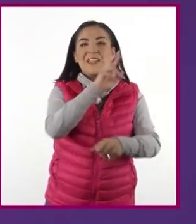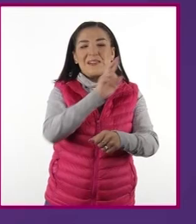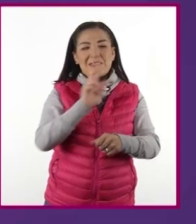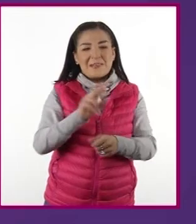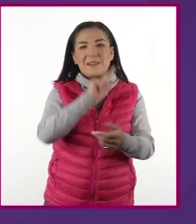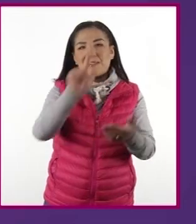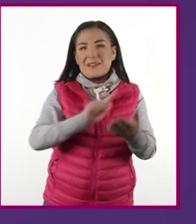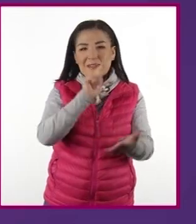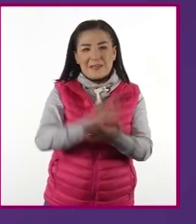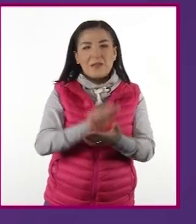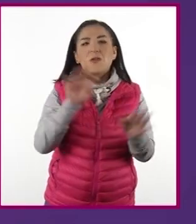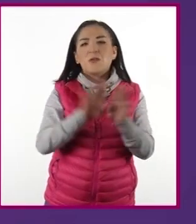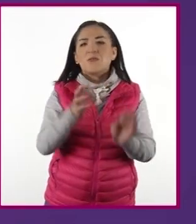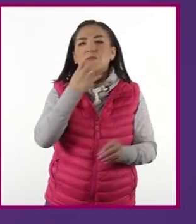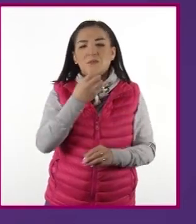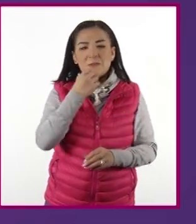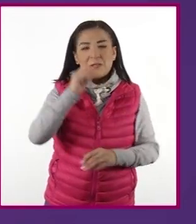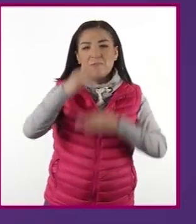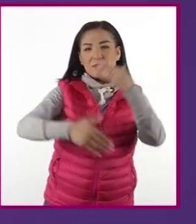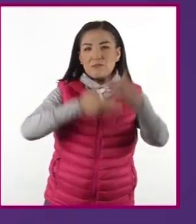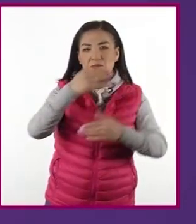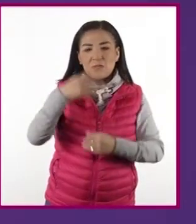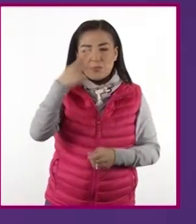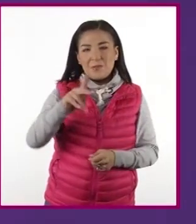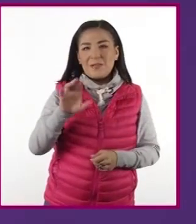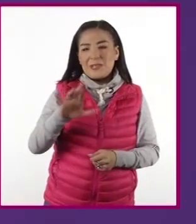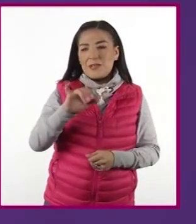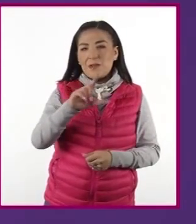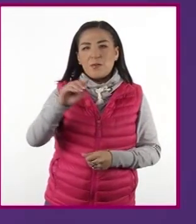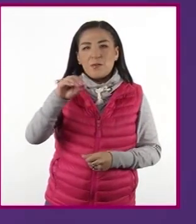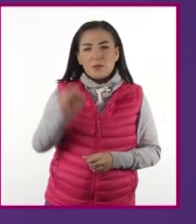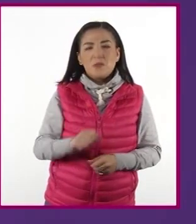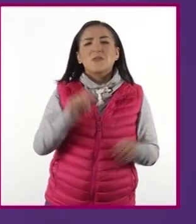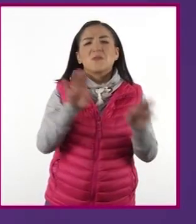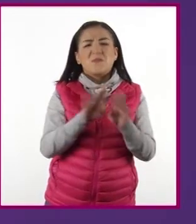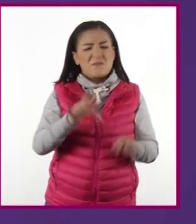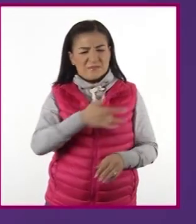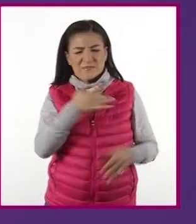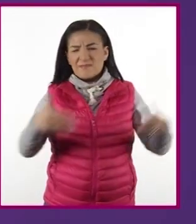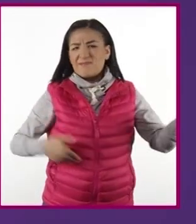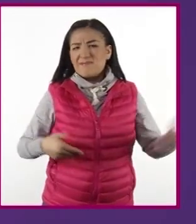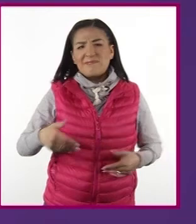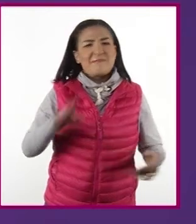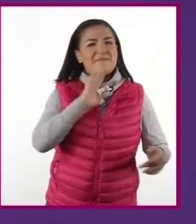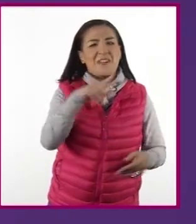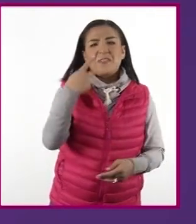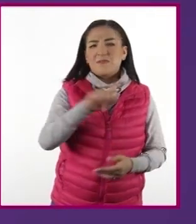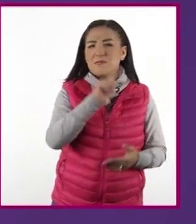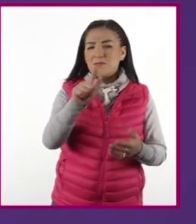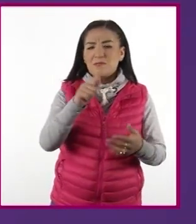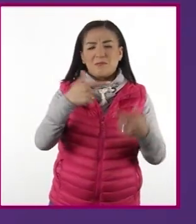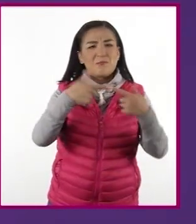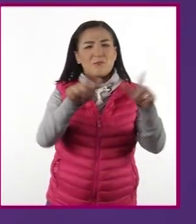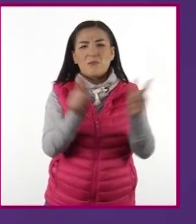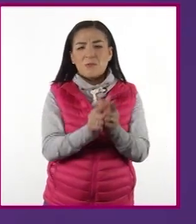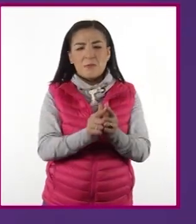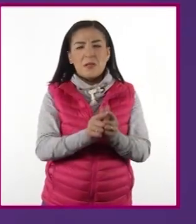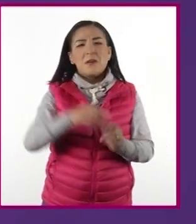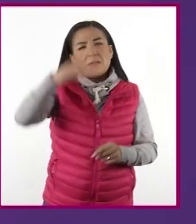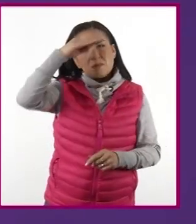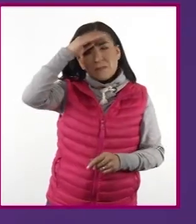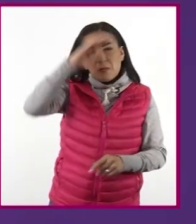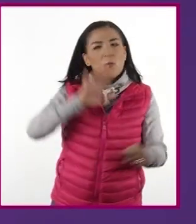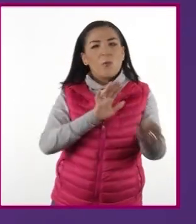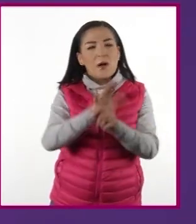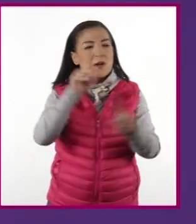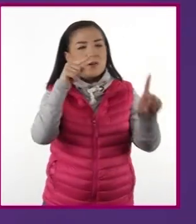las posibilidades de ascenso social de los criollos, generaron un profundo malestar en el grupo. Los peninsulares acapararon los